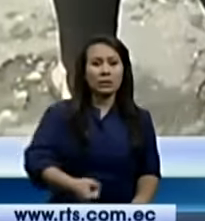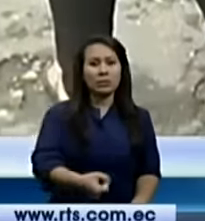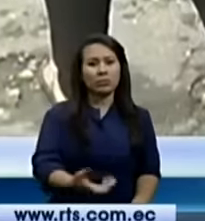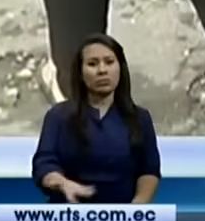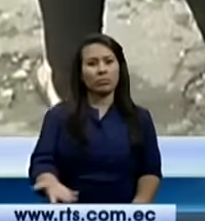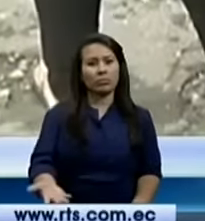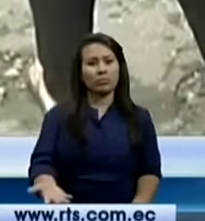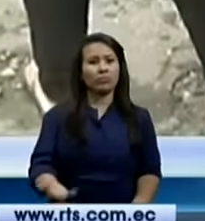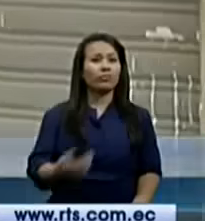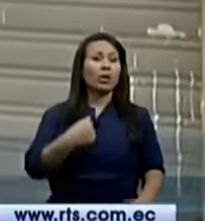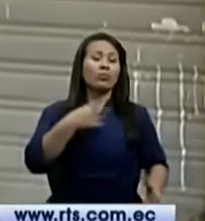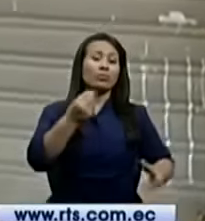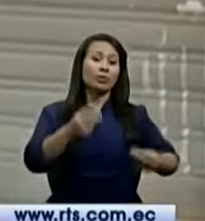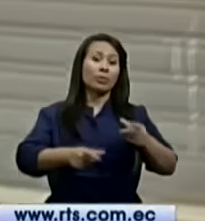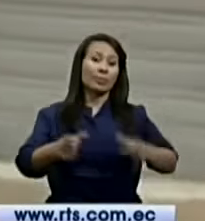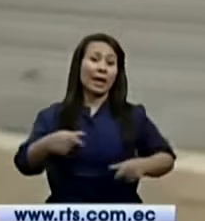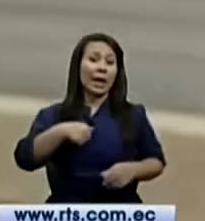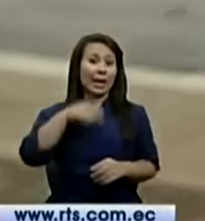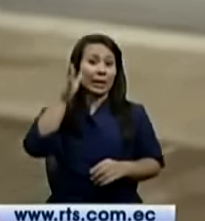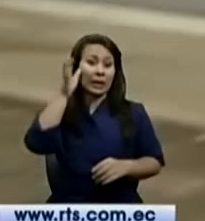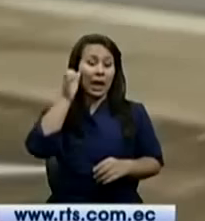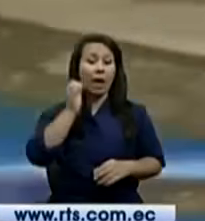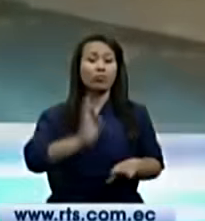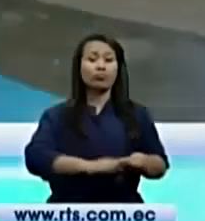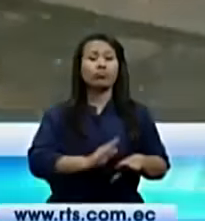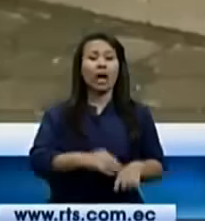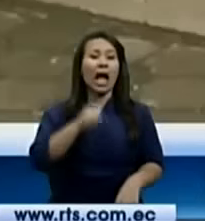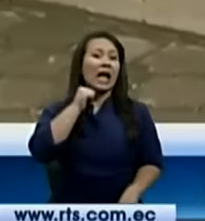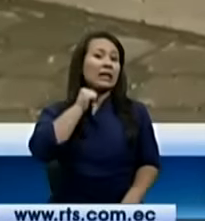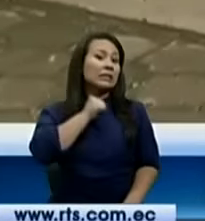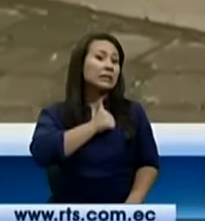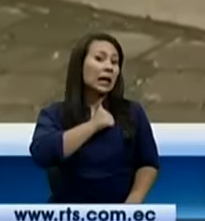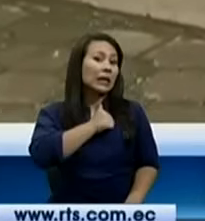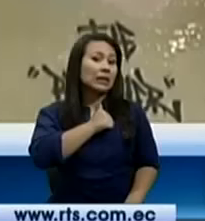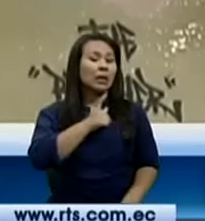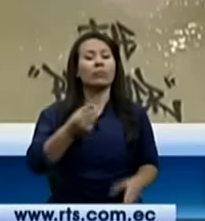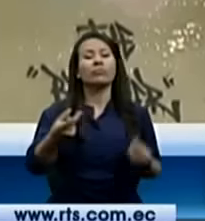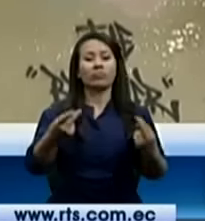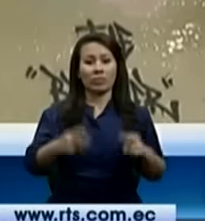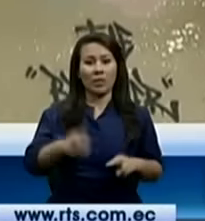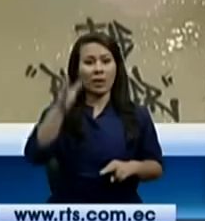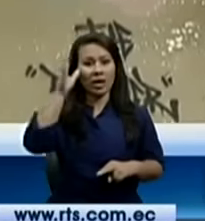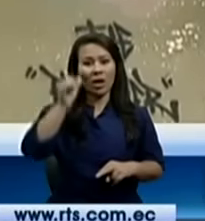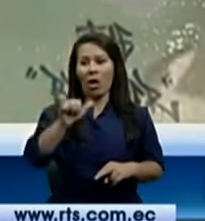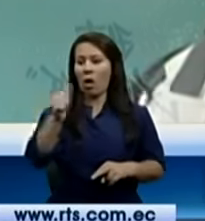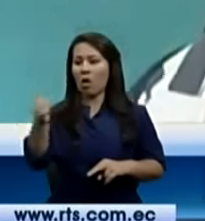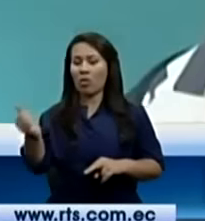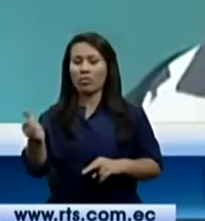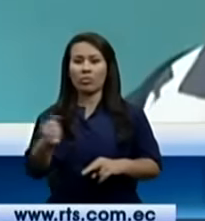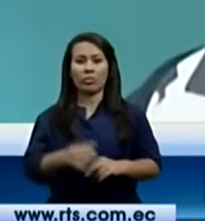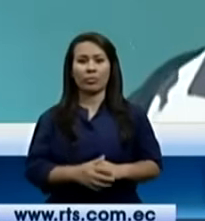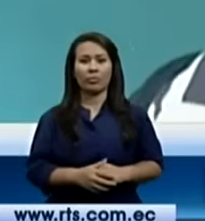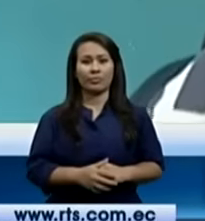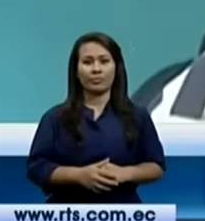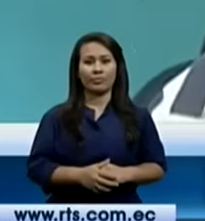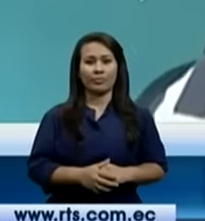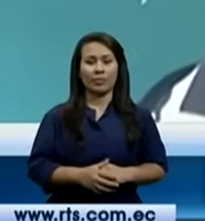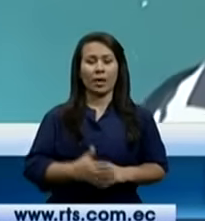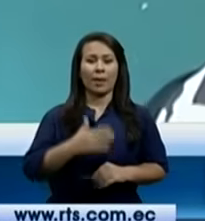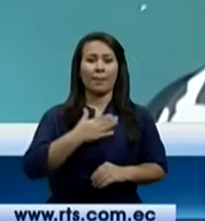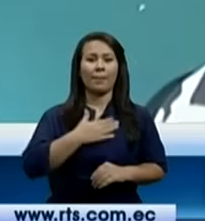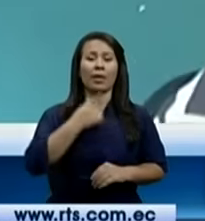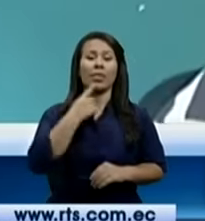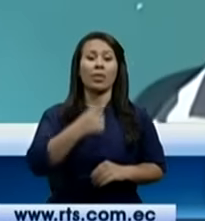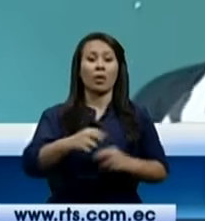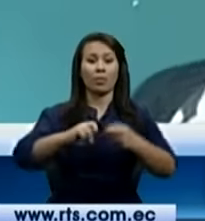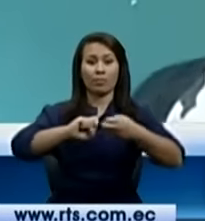Los allegados creen que el móvil del crimen sería el asalto, aunque se manejan también otras versiones. Mi bro me dijo que había tenido un